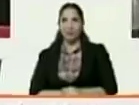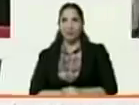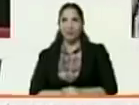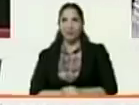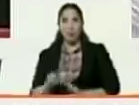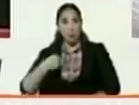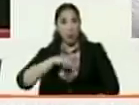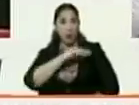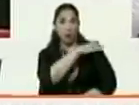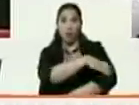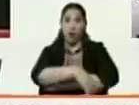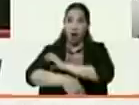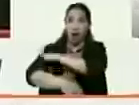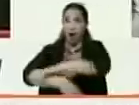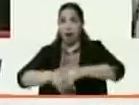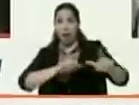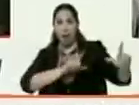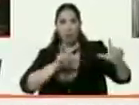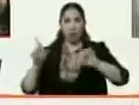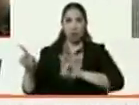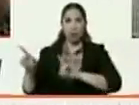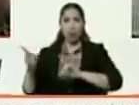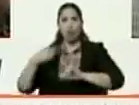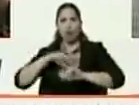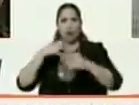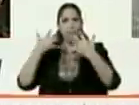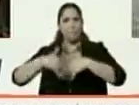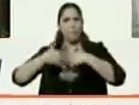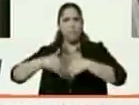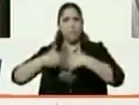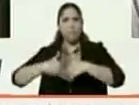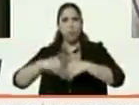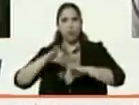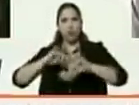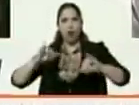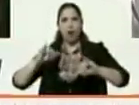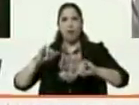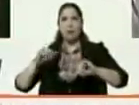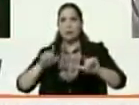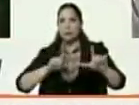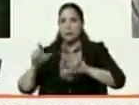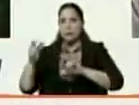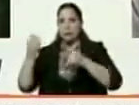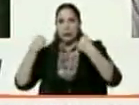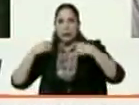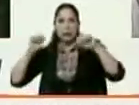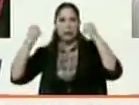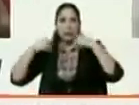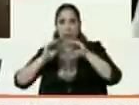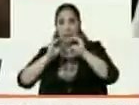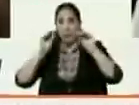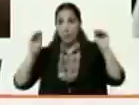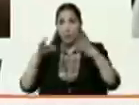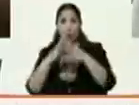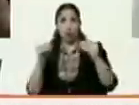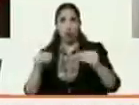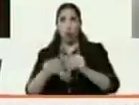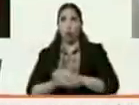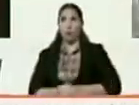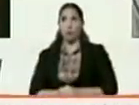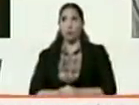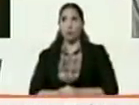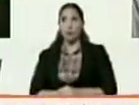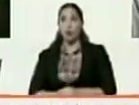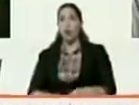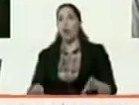Nuestro brazo está listo, nuestra maquinaria está aceitándose. Llamemos a todos los que andan por ahí y